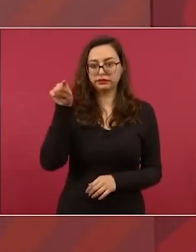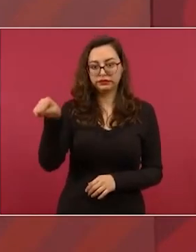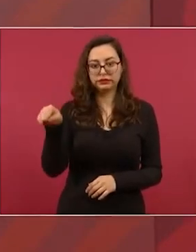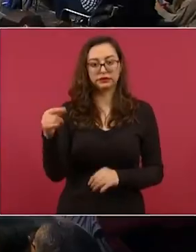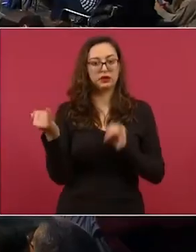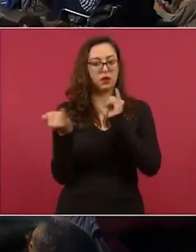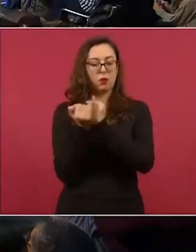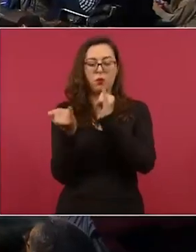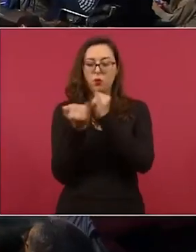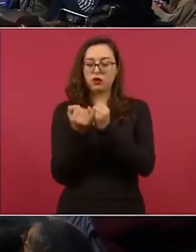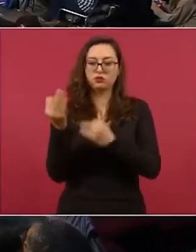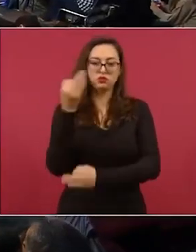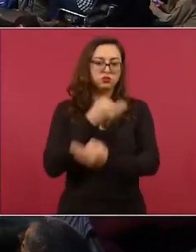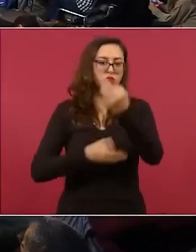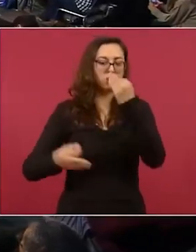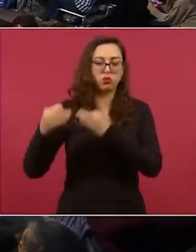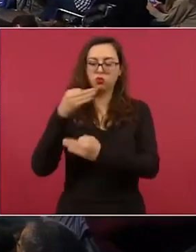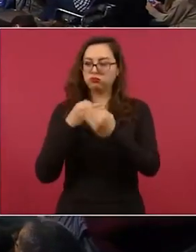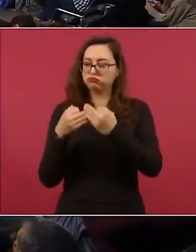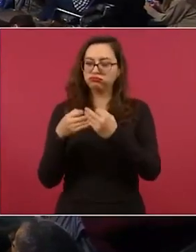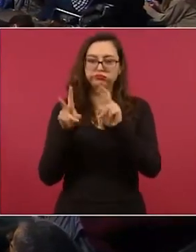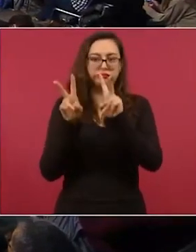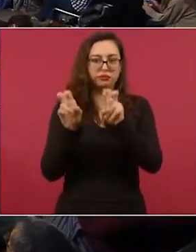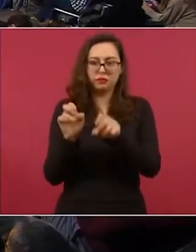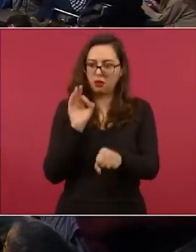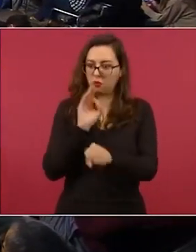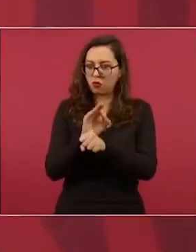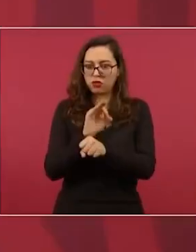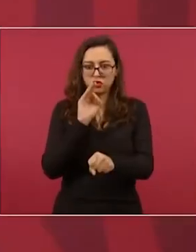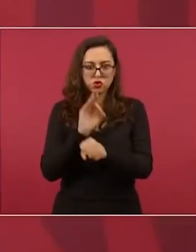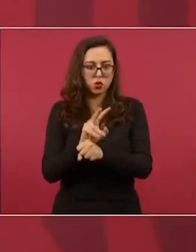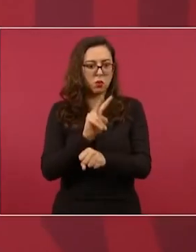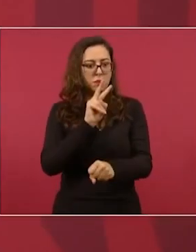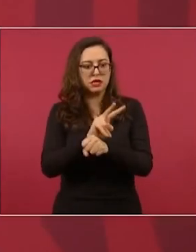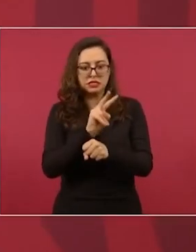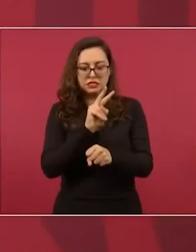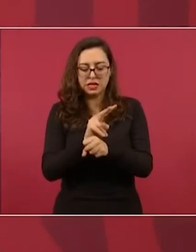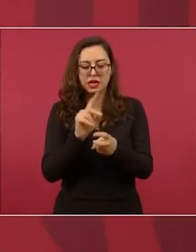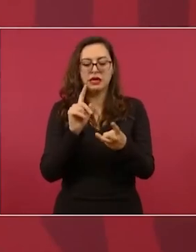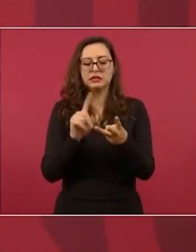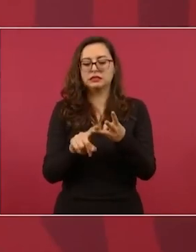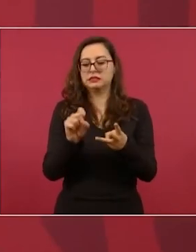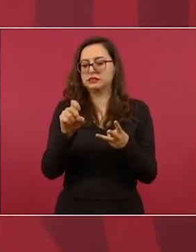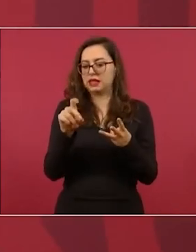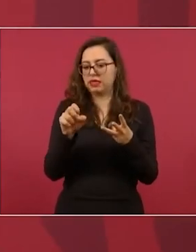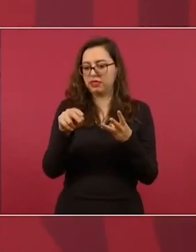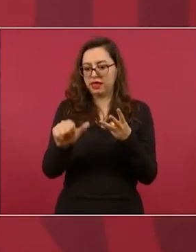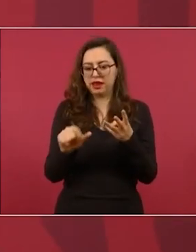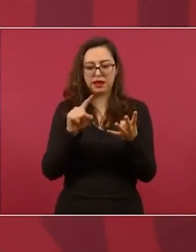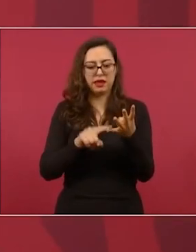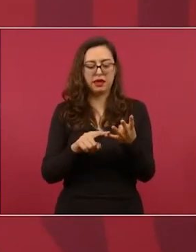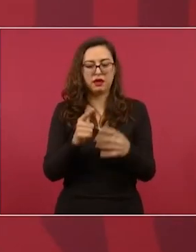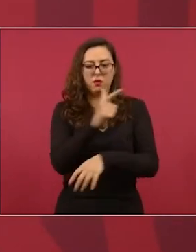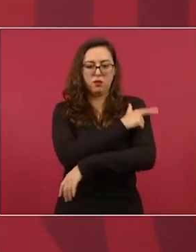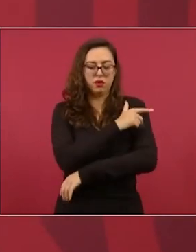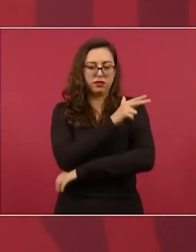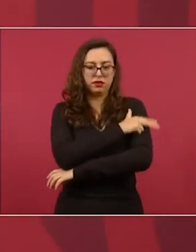protección de aduanas. Y va a estar la Secretaría de la Defensa y la Guardia